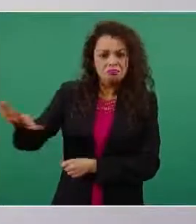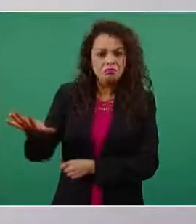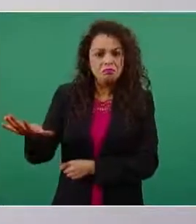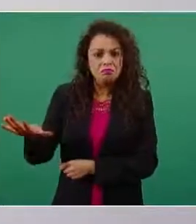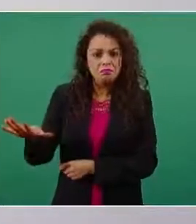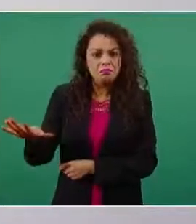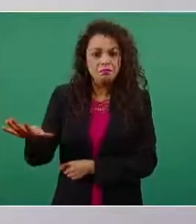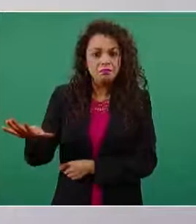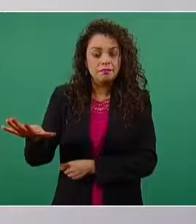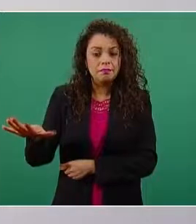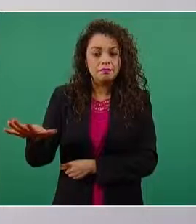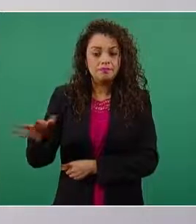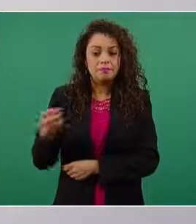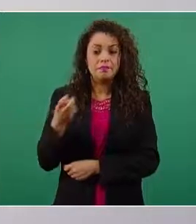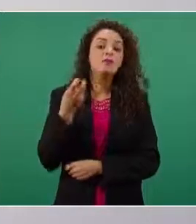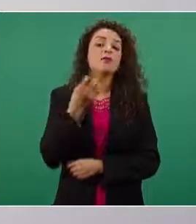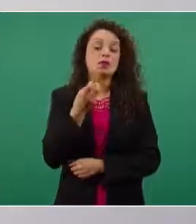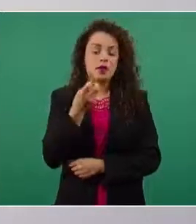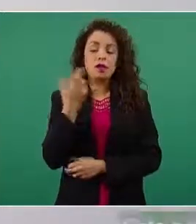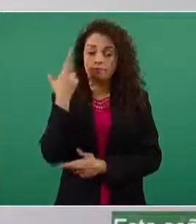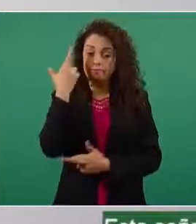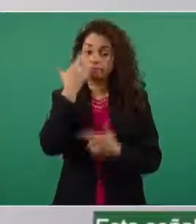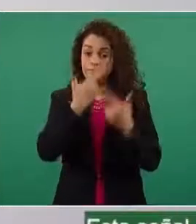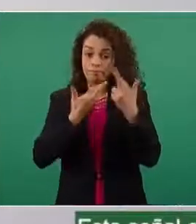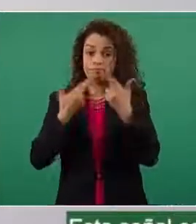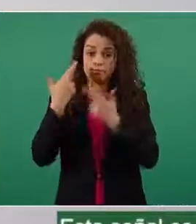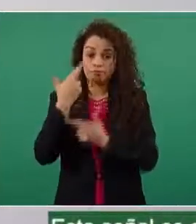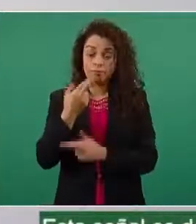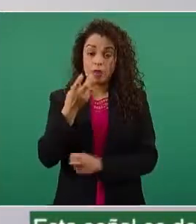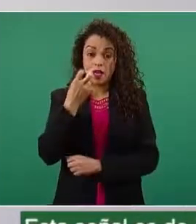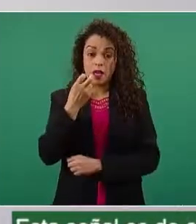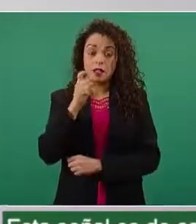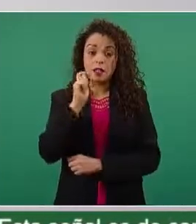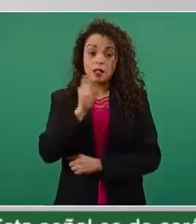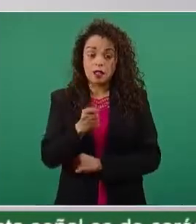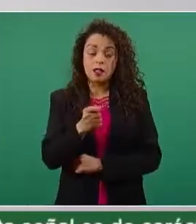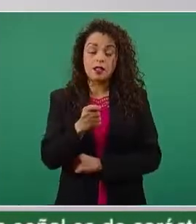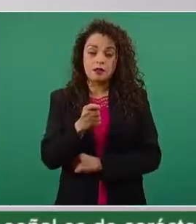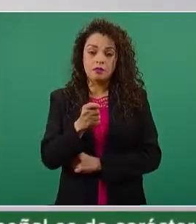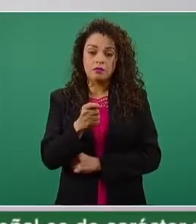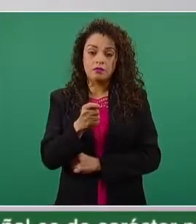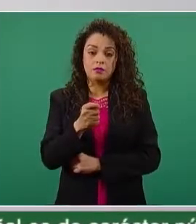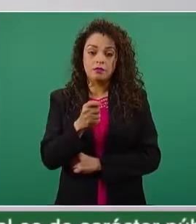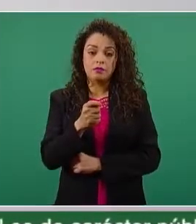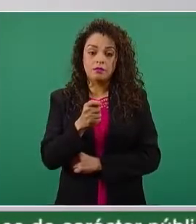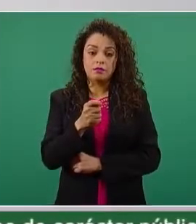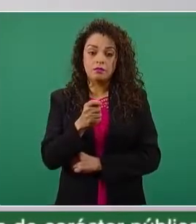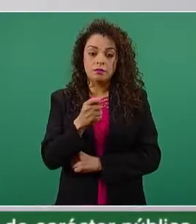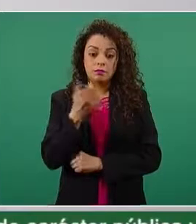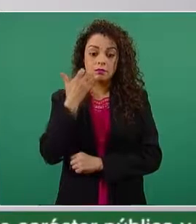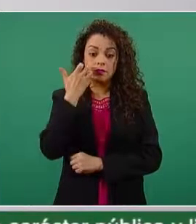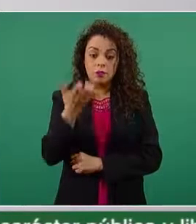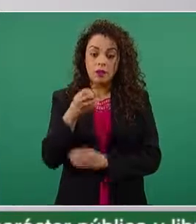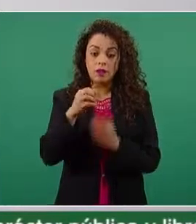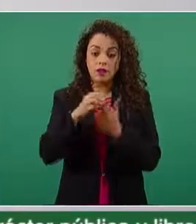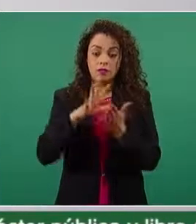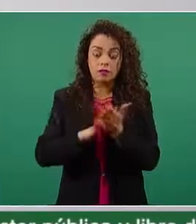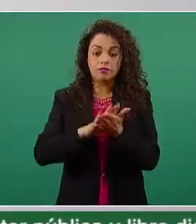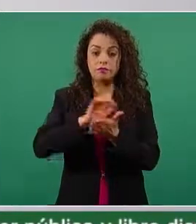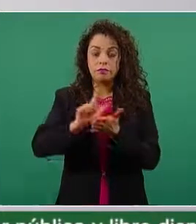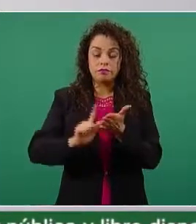Entonces, todo esto lo vamos a revisar, es una reforma que vamos a llevar a cabo, una